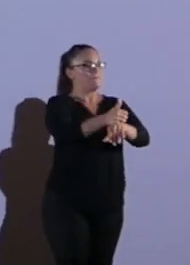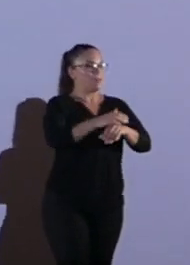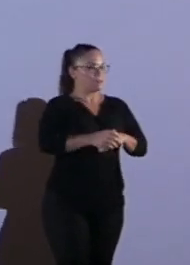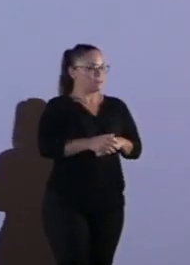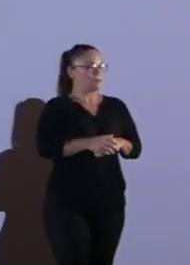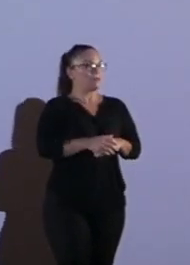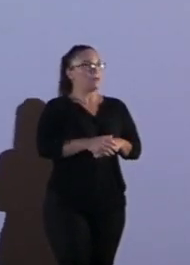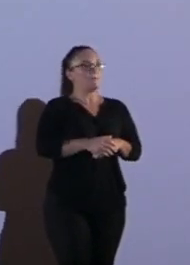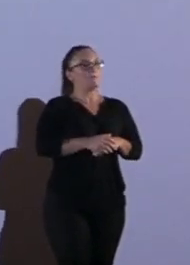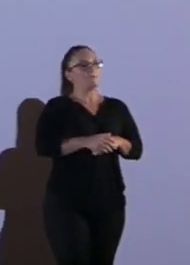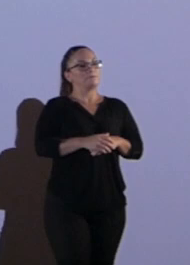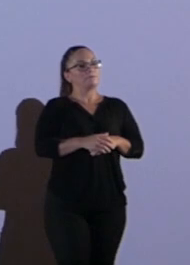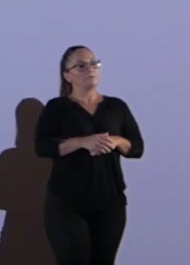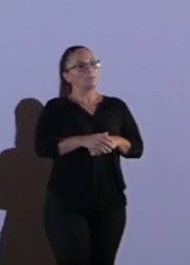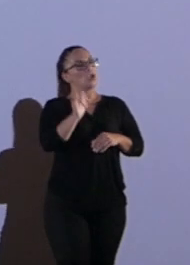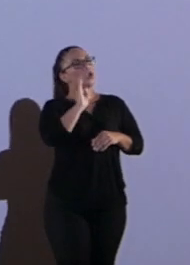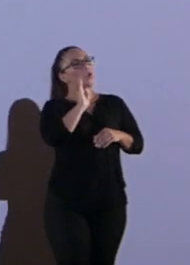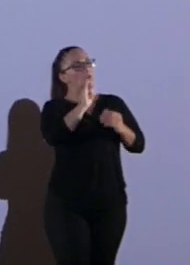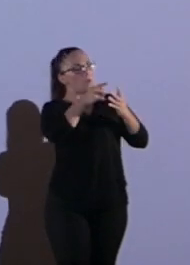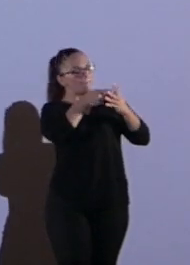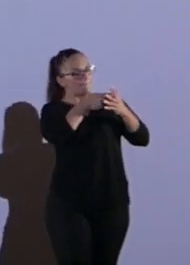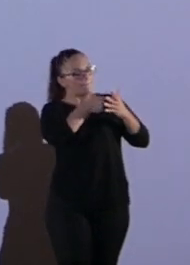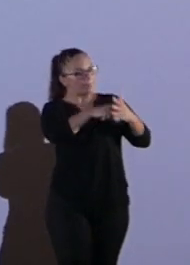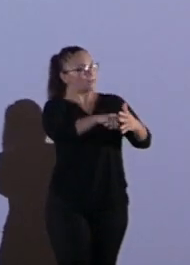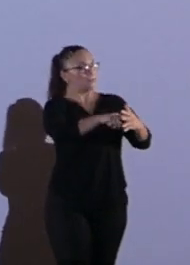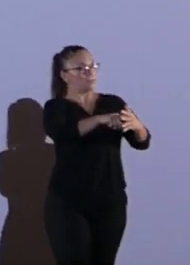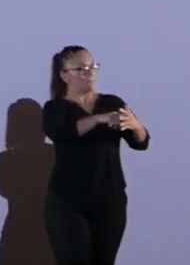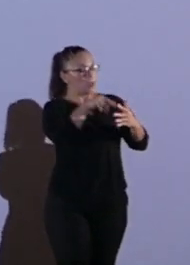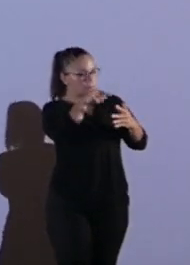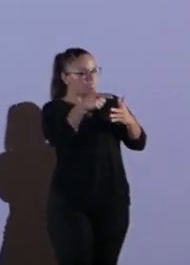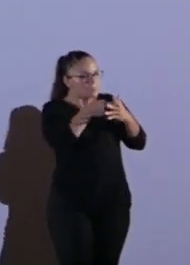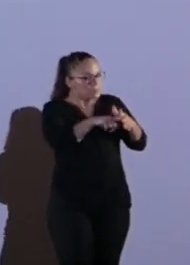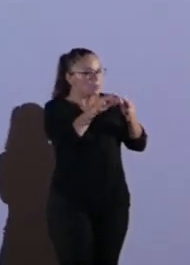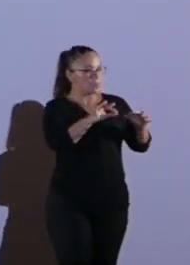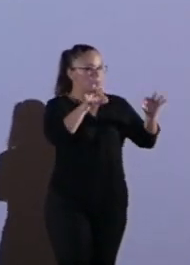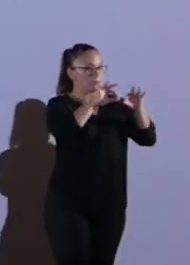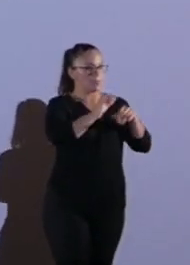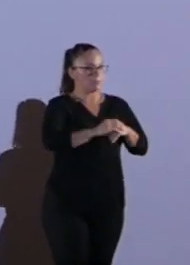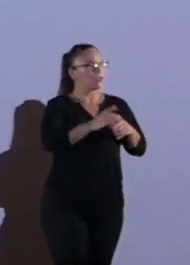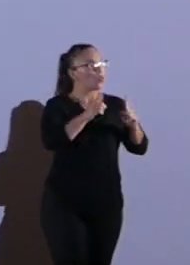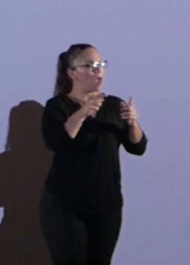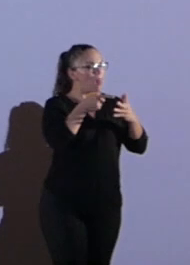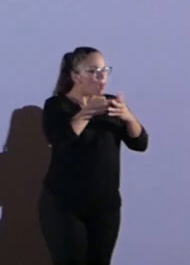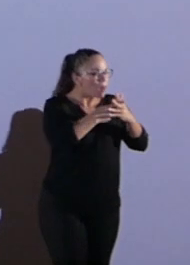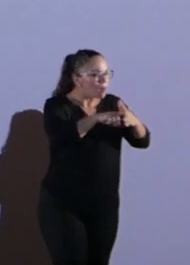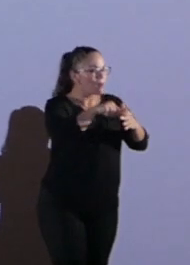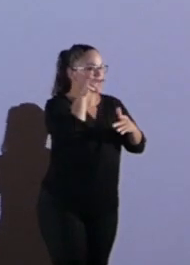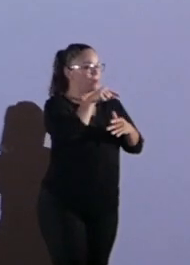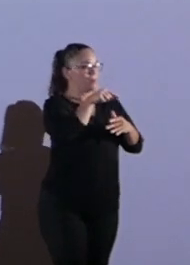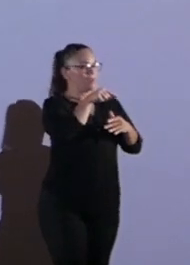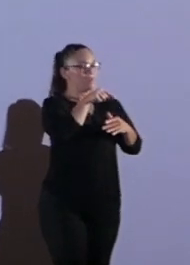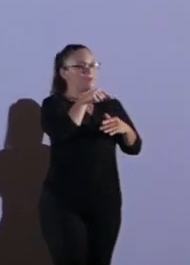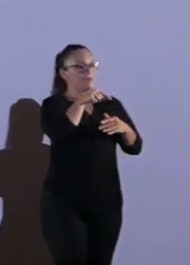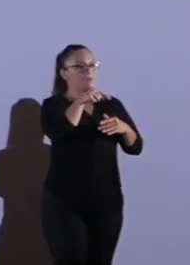y digamos un punto de partida que es importante y el punto de partida es qué es